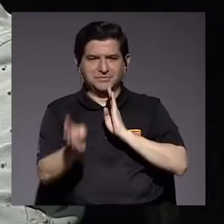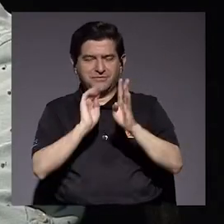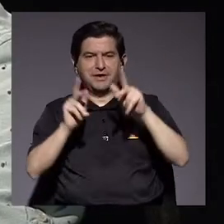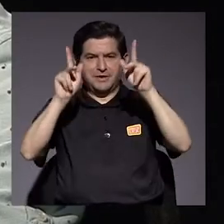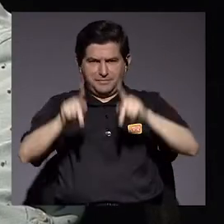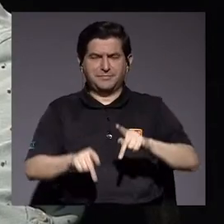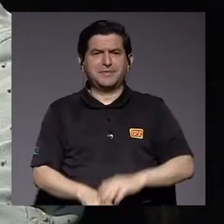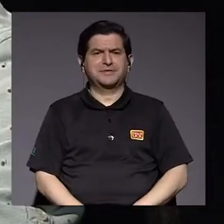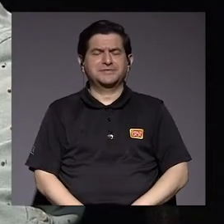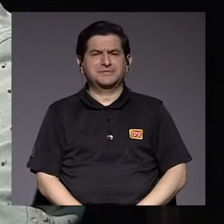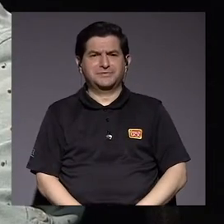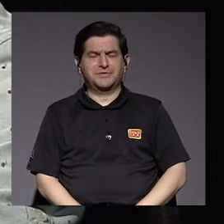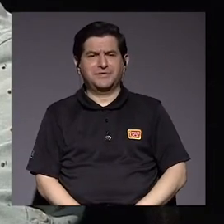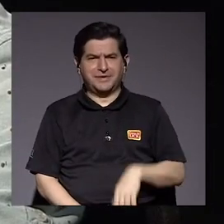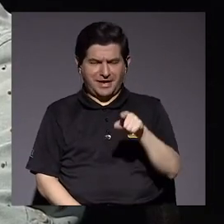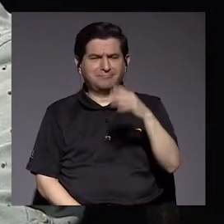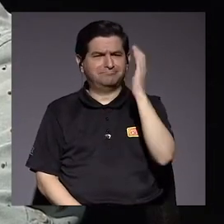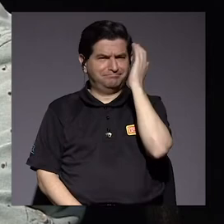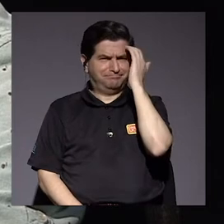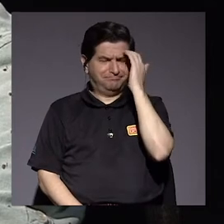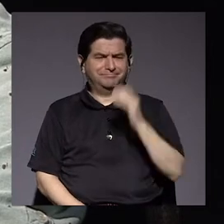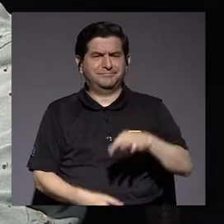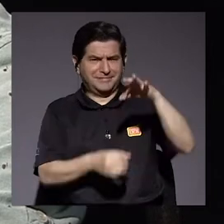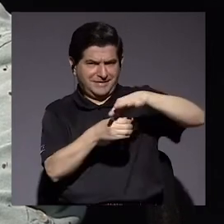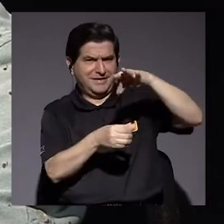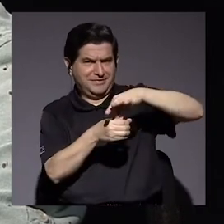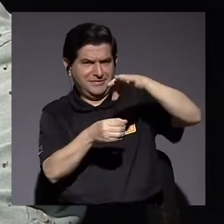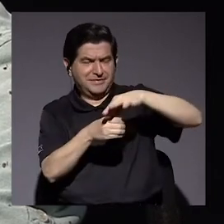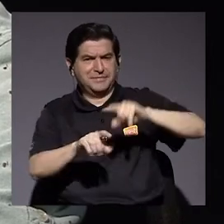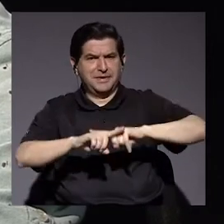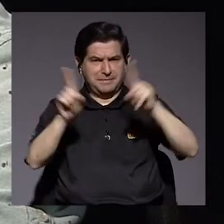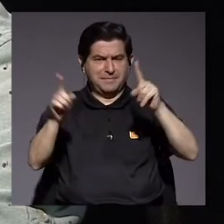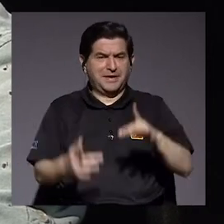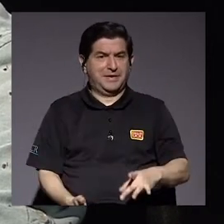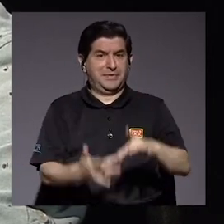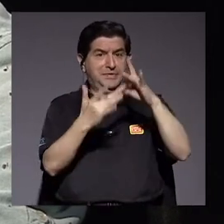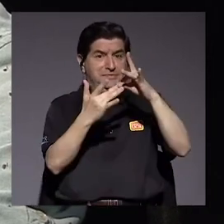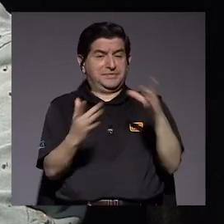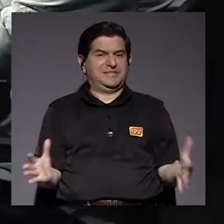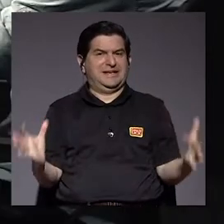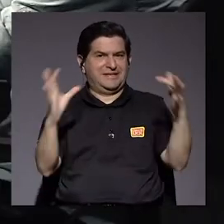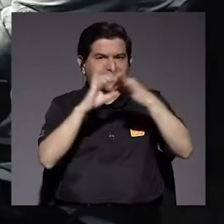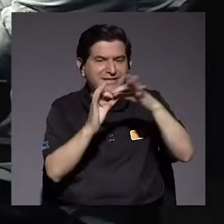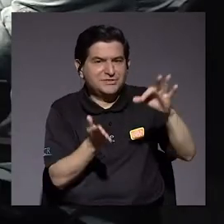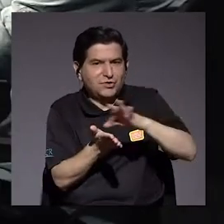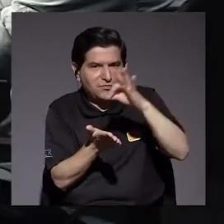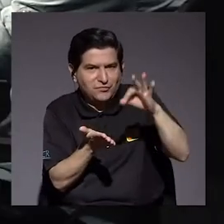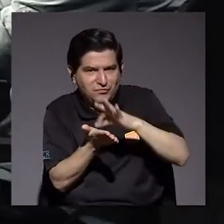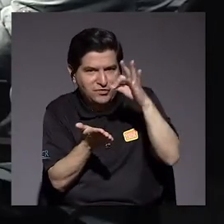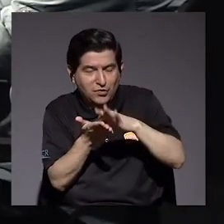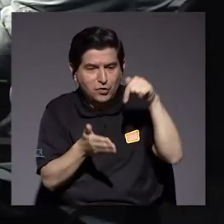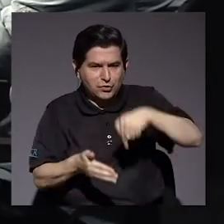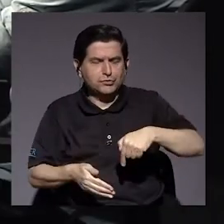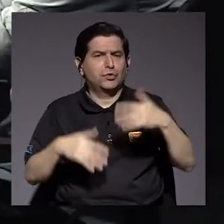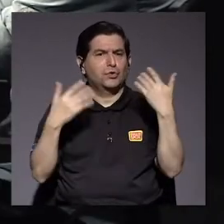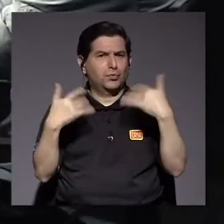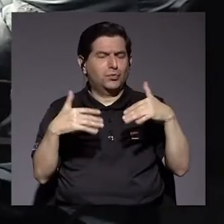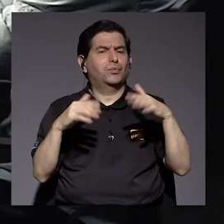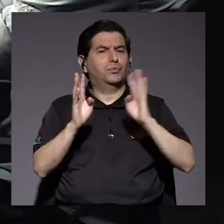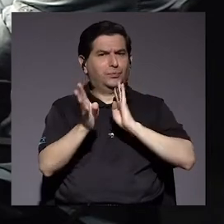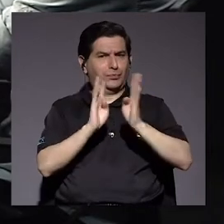voz autorizada en temas de agronomía, pero muy especialmente en torno a los frijoles, que hoy le vamos a dedicar tamaño